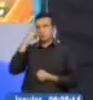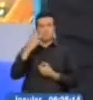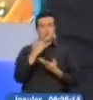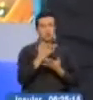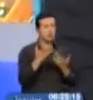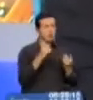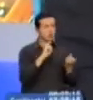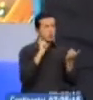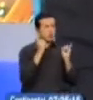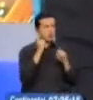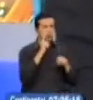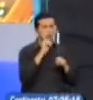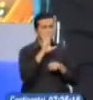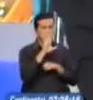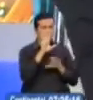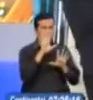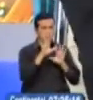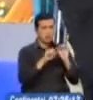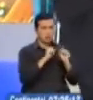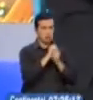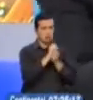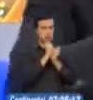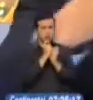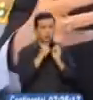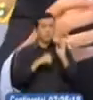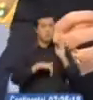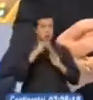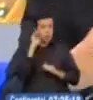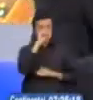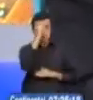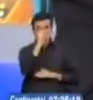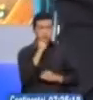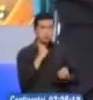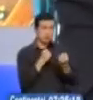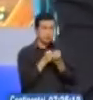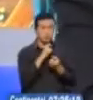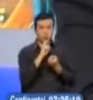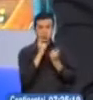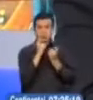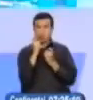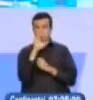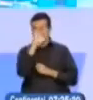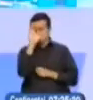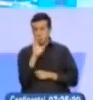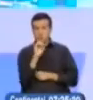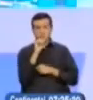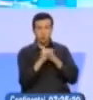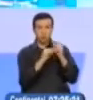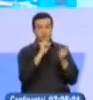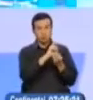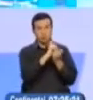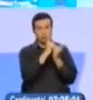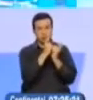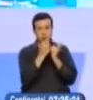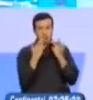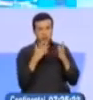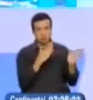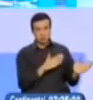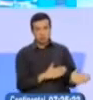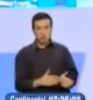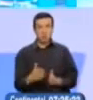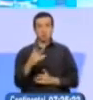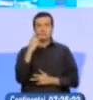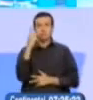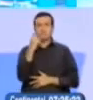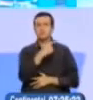cambiando a lo largo de los 10 años? Porque comienzan con un apoyo más fuerte en la sierra que en la costa. fue cambiando a lo largo de los años y tuvo